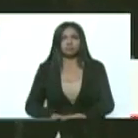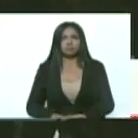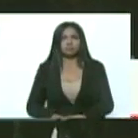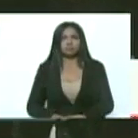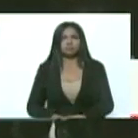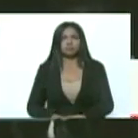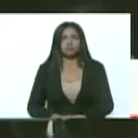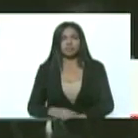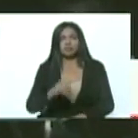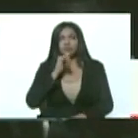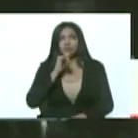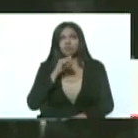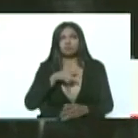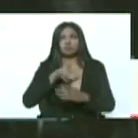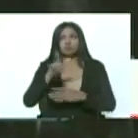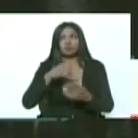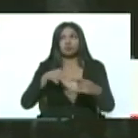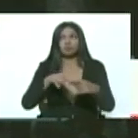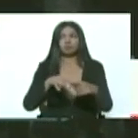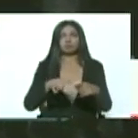de información de vuelo.